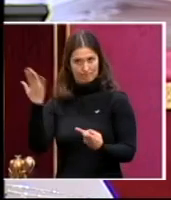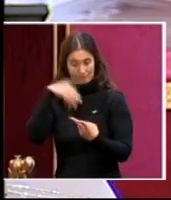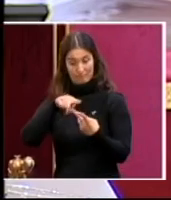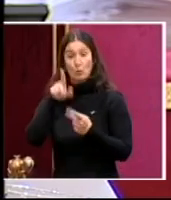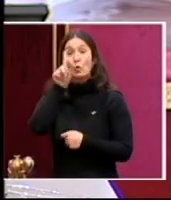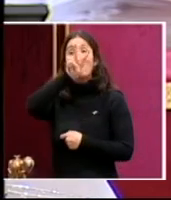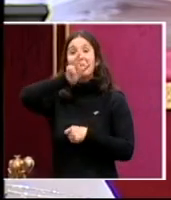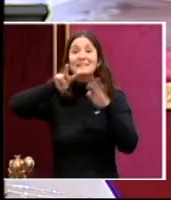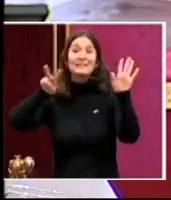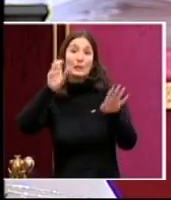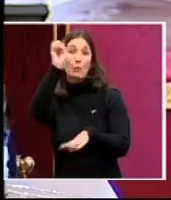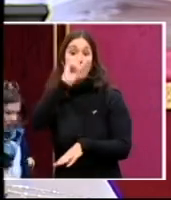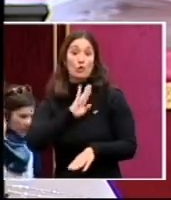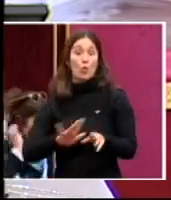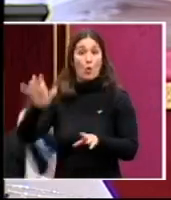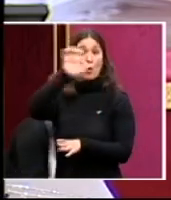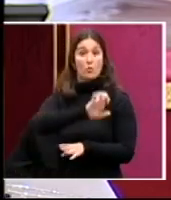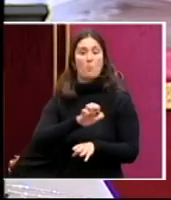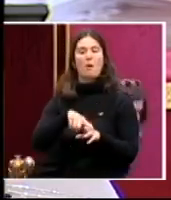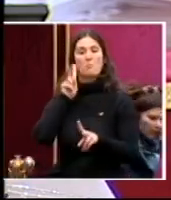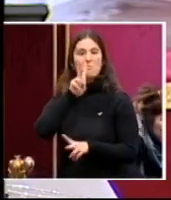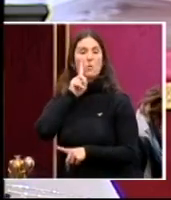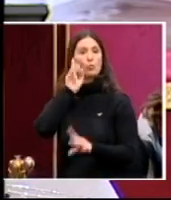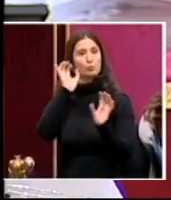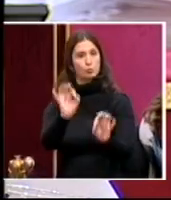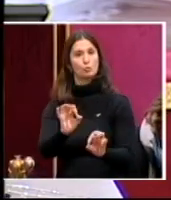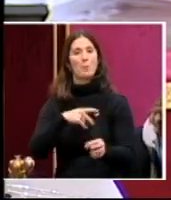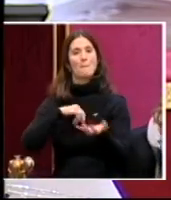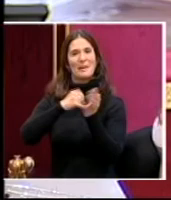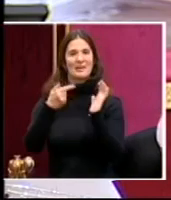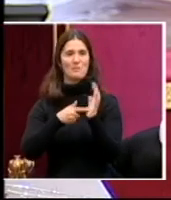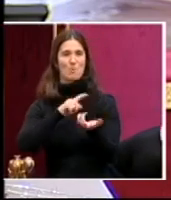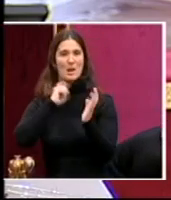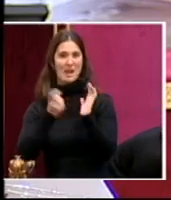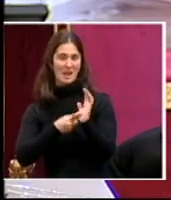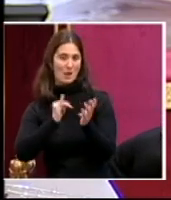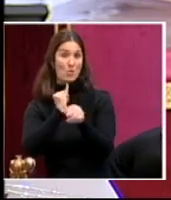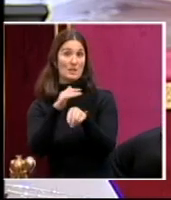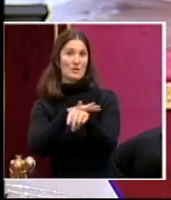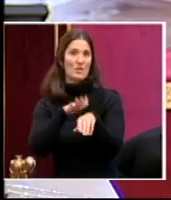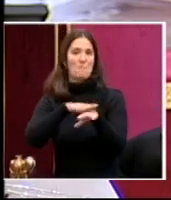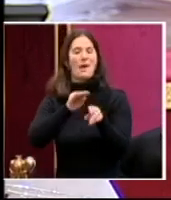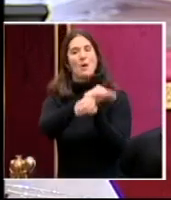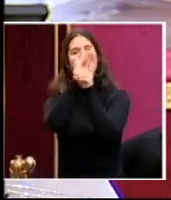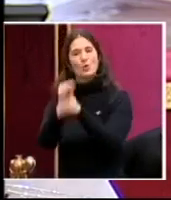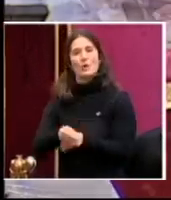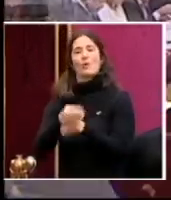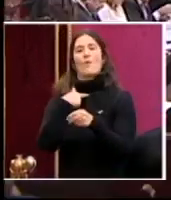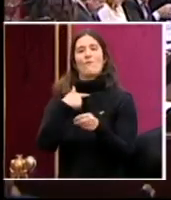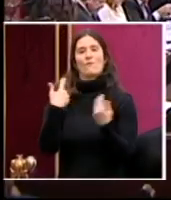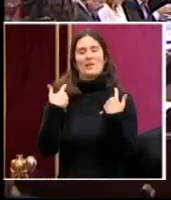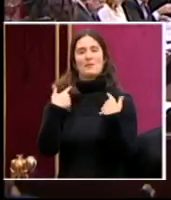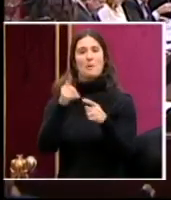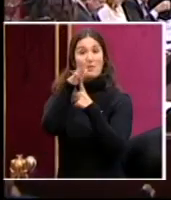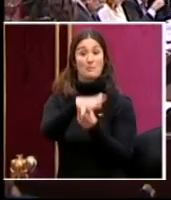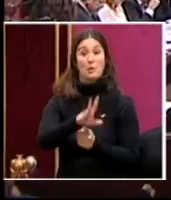solo el 27% de la población europea considera justos los mecanismos legales o institucionales para proteger a las víctimas de discriminación.